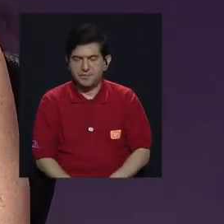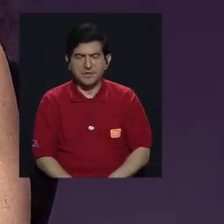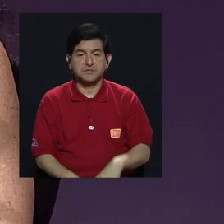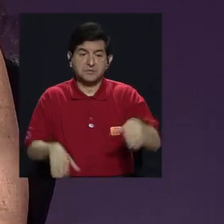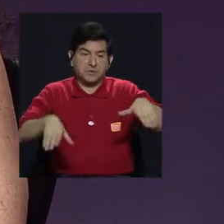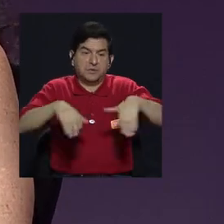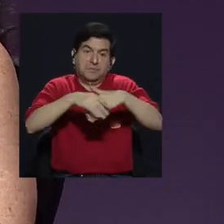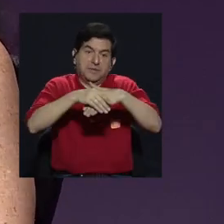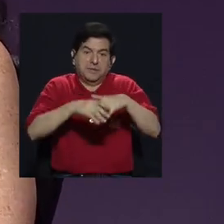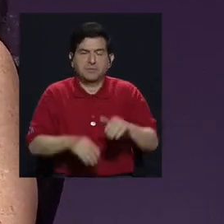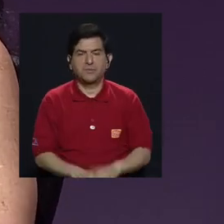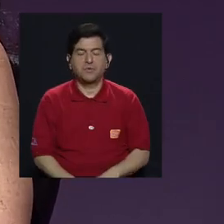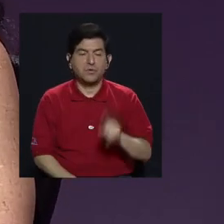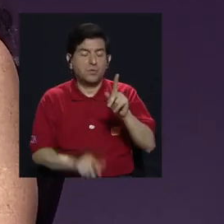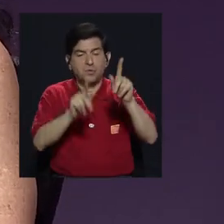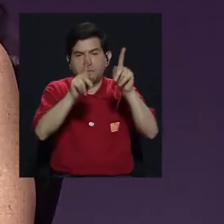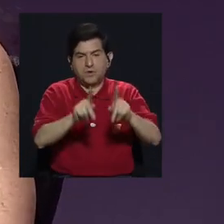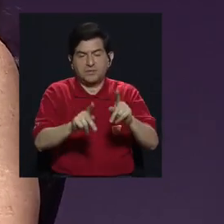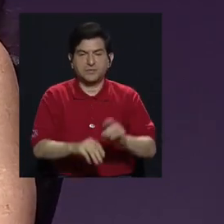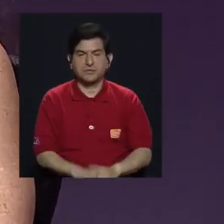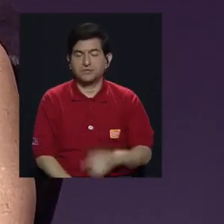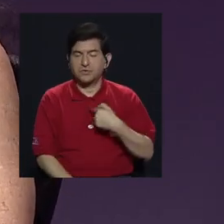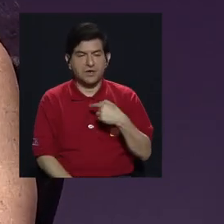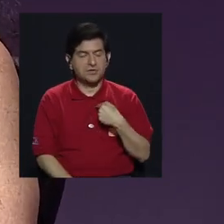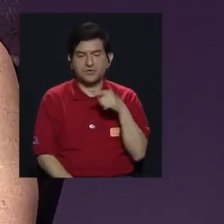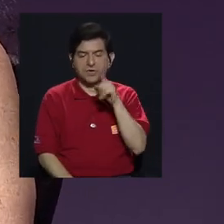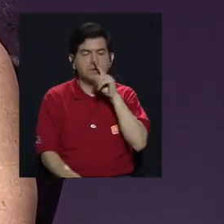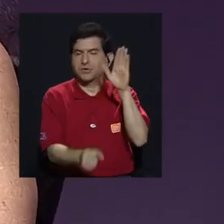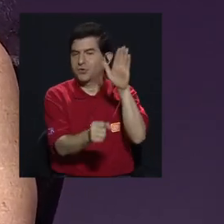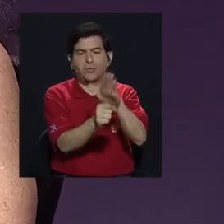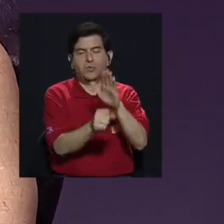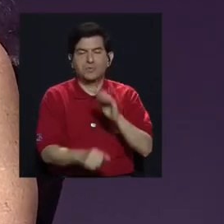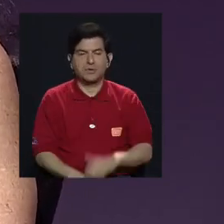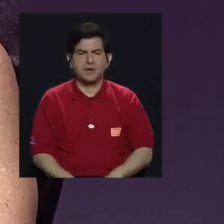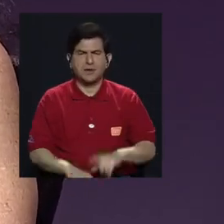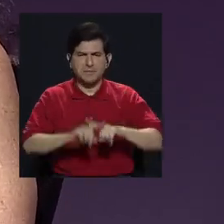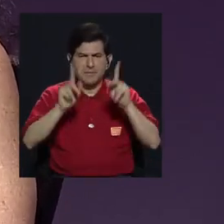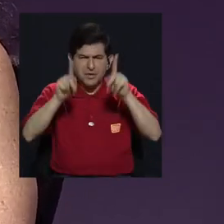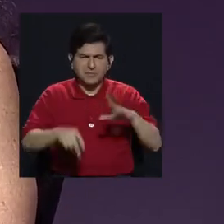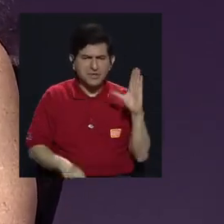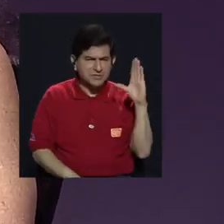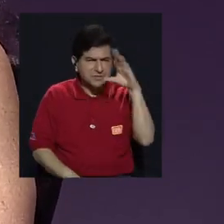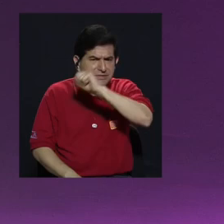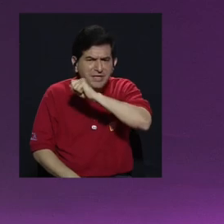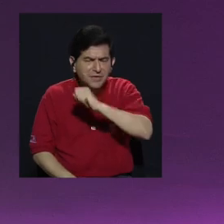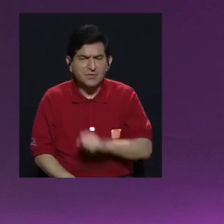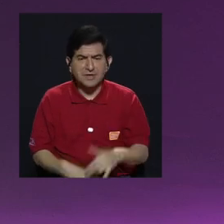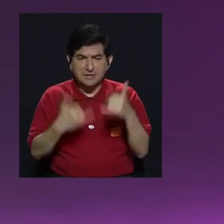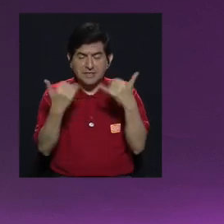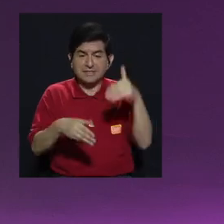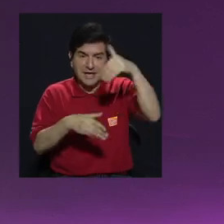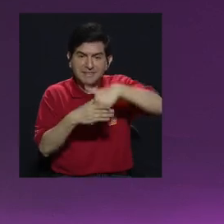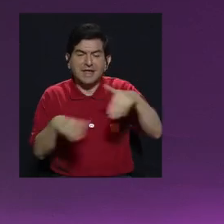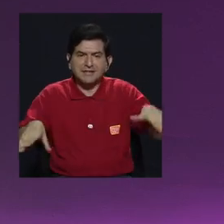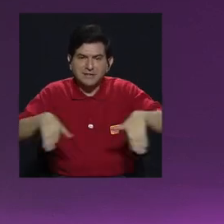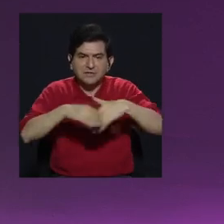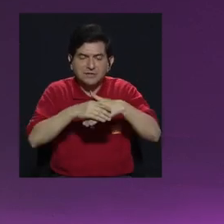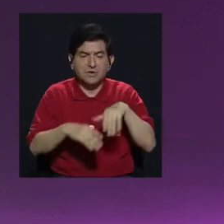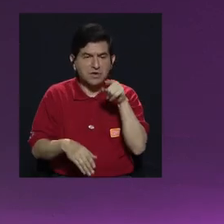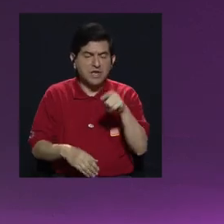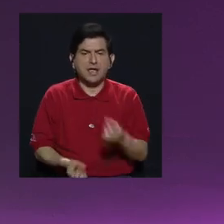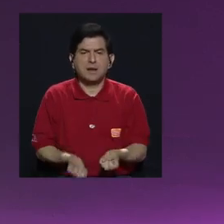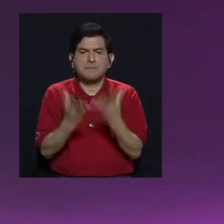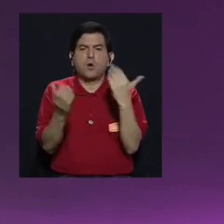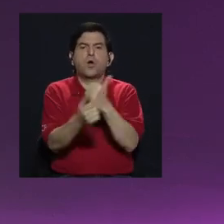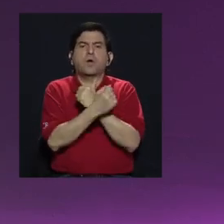en matrimonio, por ejemplo, con alguien a quien no le voy a cumplir. Claro, pero si alguien lo descubre, por ejemplo, en el matrimonio, que es